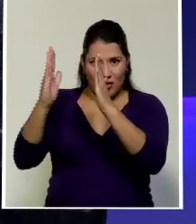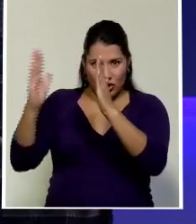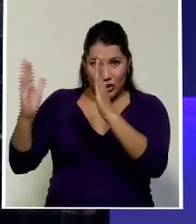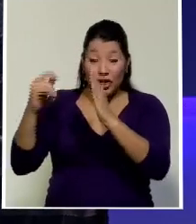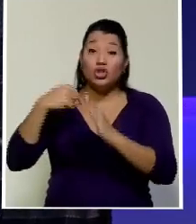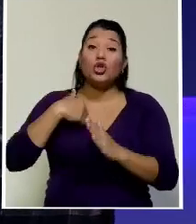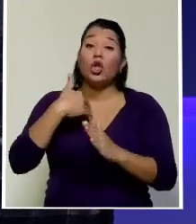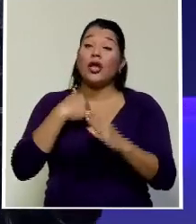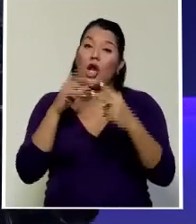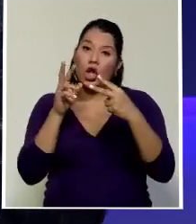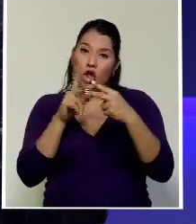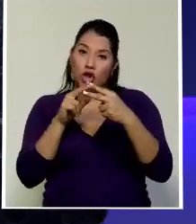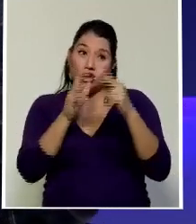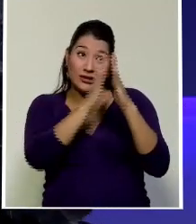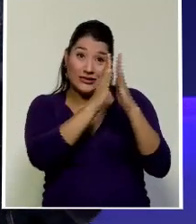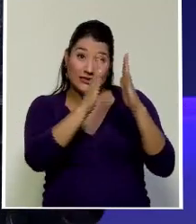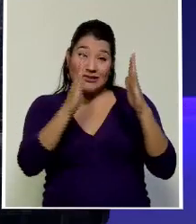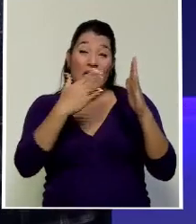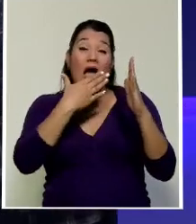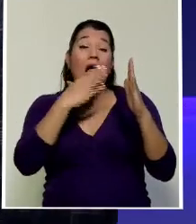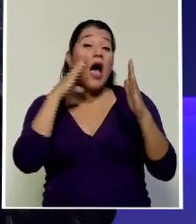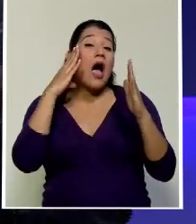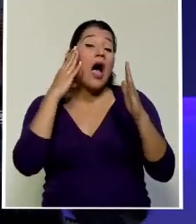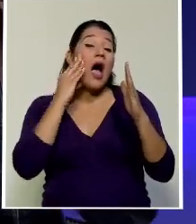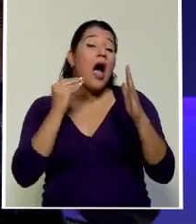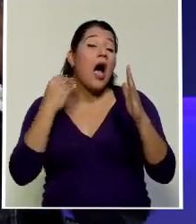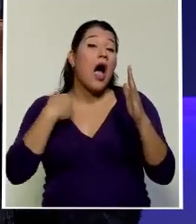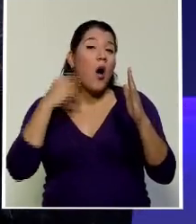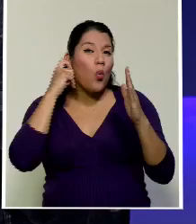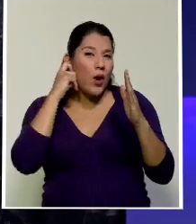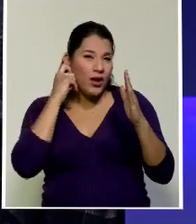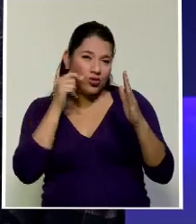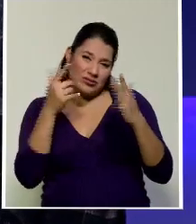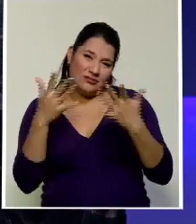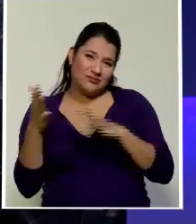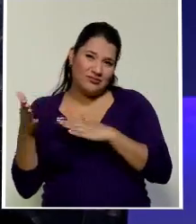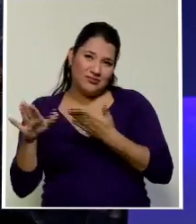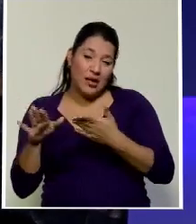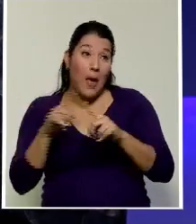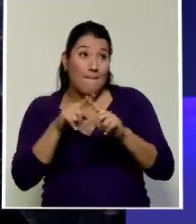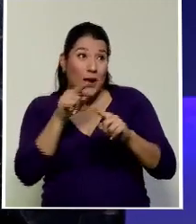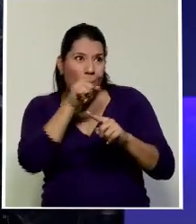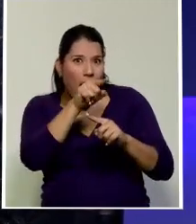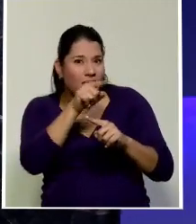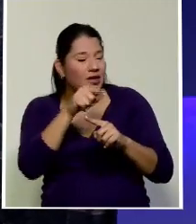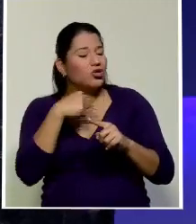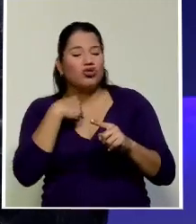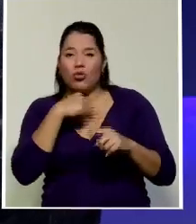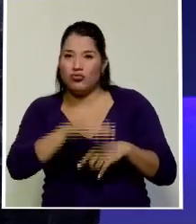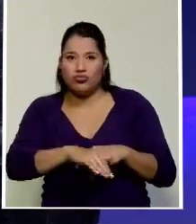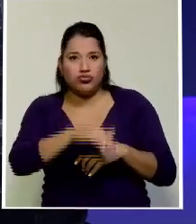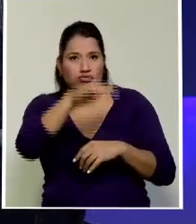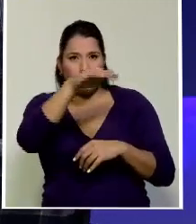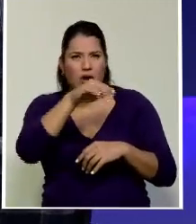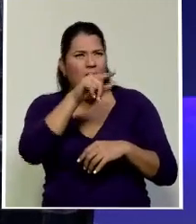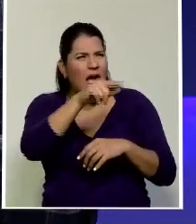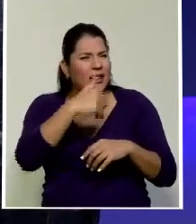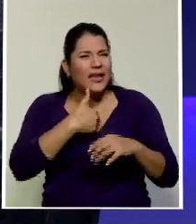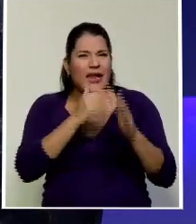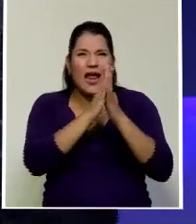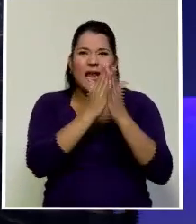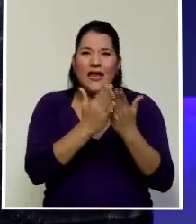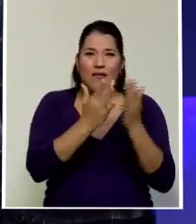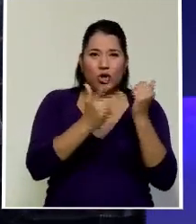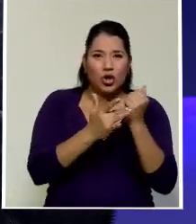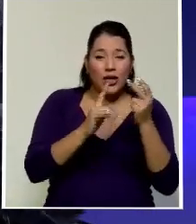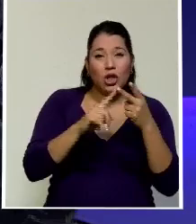mis abuelitos, de mis abuelos, que ya fallecieron, ¿no? Esa es la biblioteca que a mí me formó. Y esa biblioteca tenía libros técnicos, y tenía